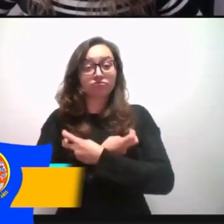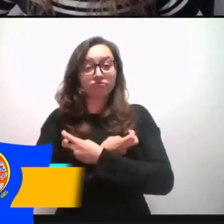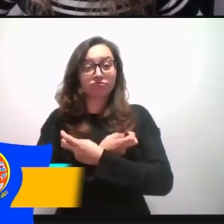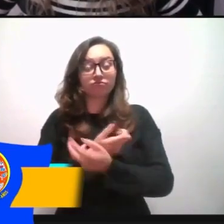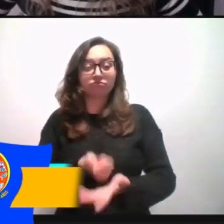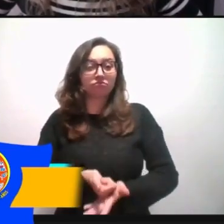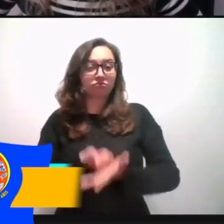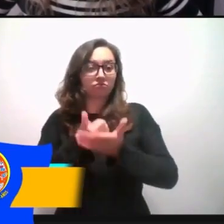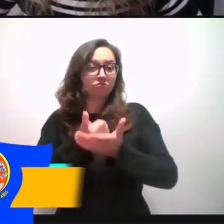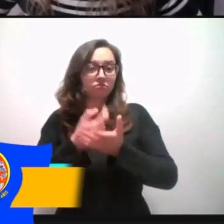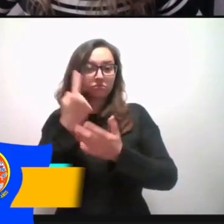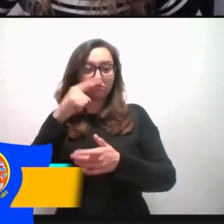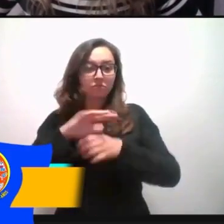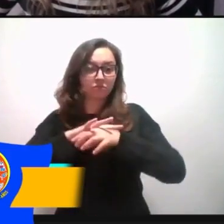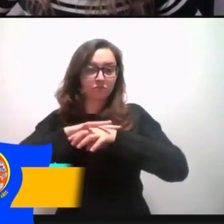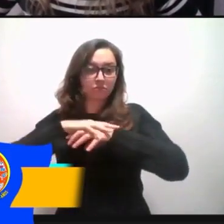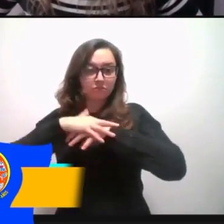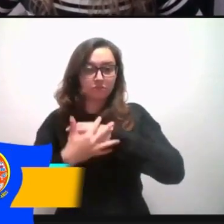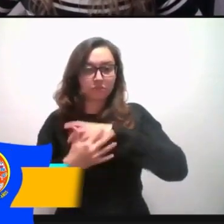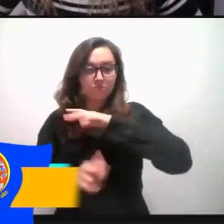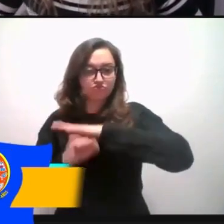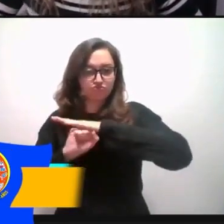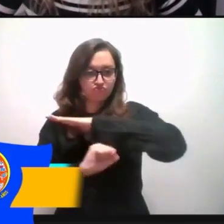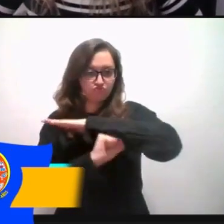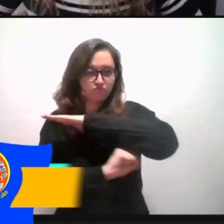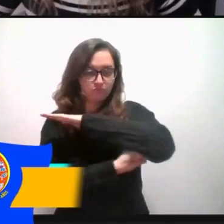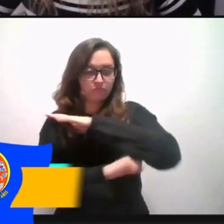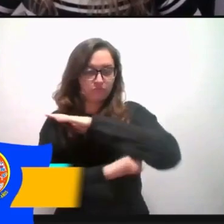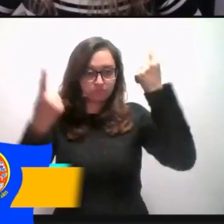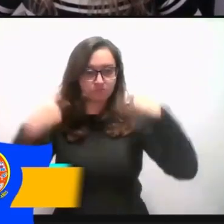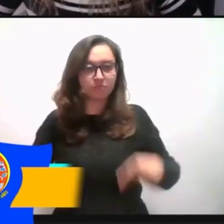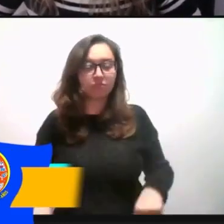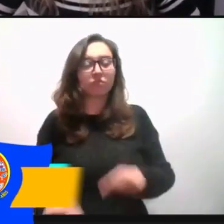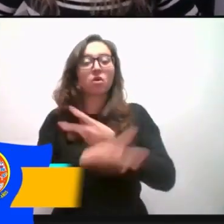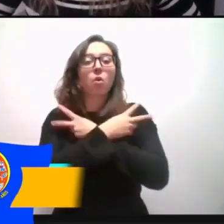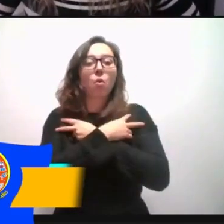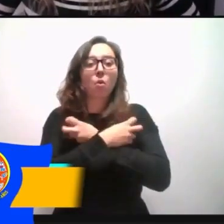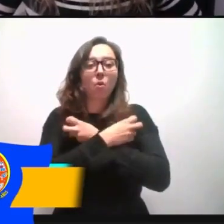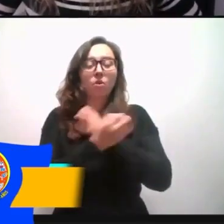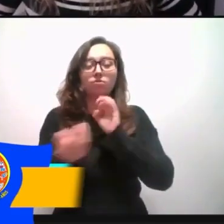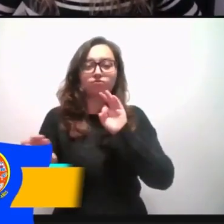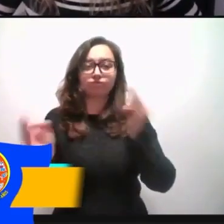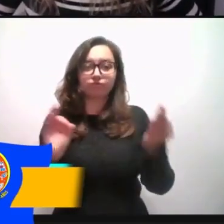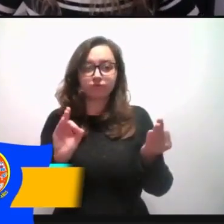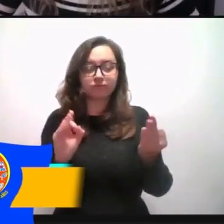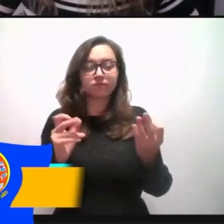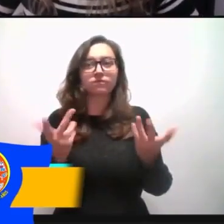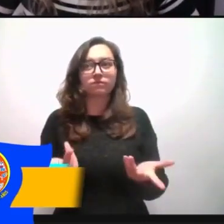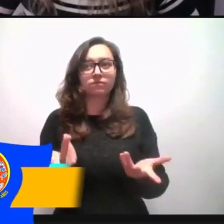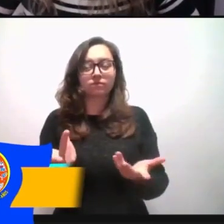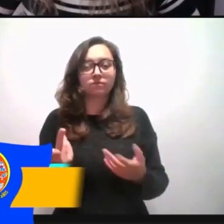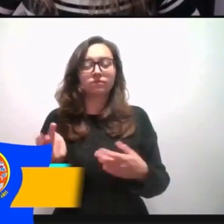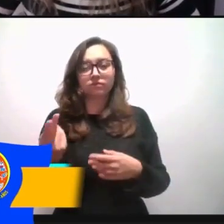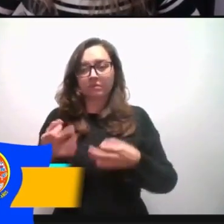estructura inerte a través de la cual los huesos vecinos propios del paciente van a pasar células para tratar